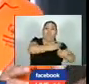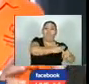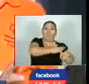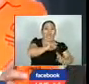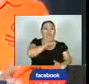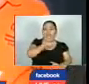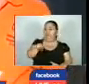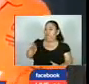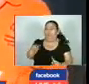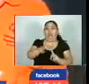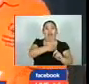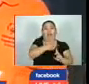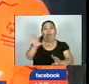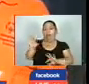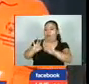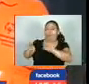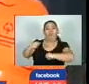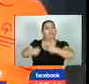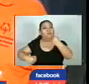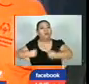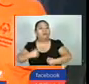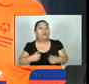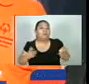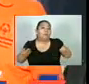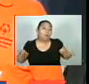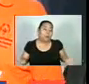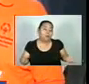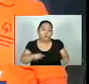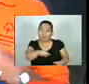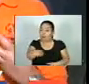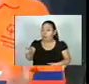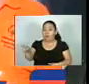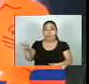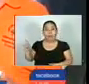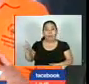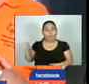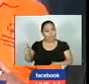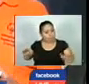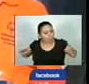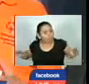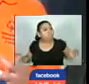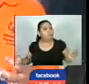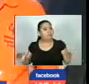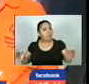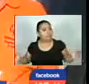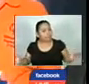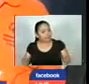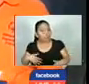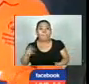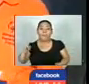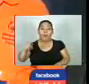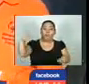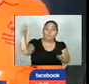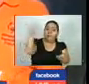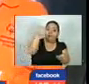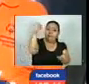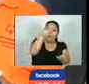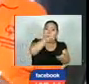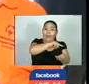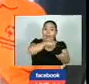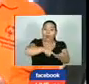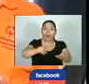se les hace a algunos atletas, ¿verdad? Es por eso que a ellos se les incita, se les capacita para que